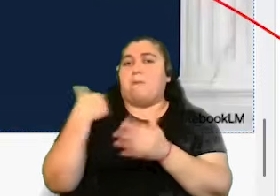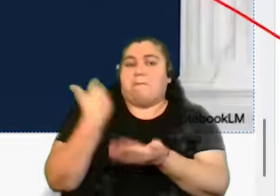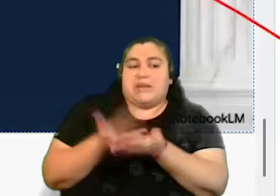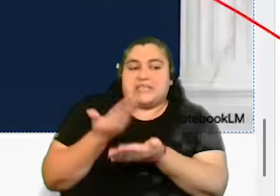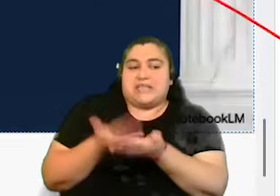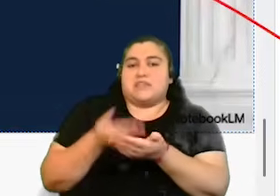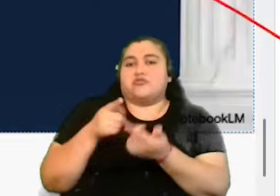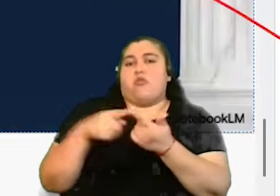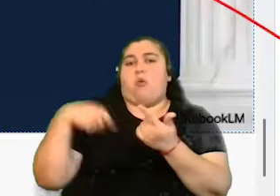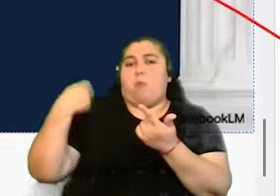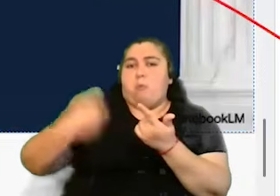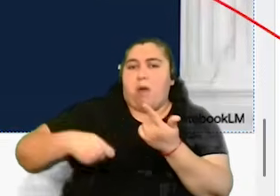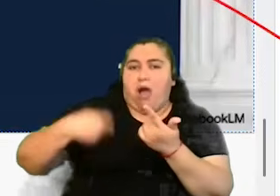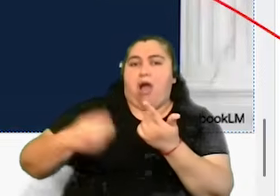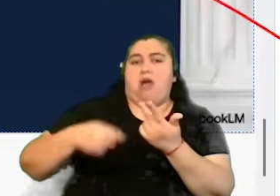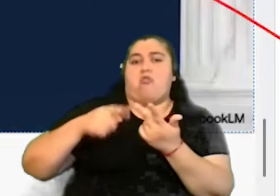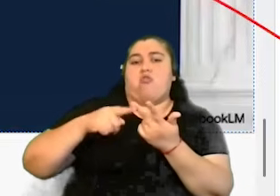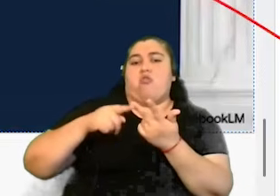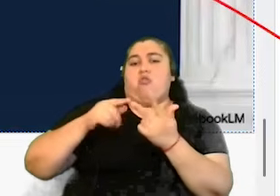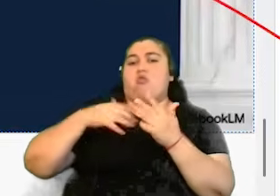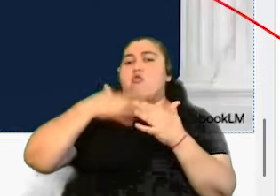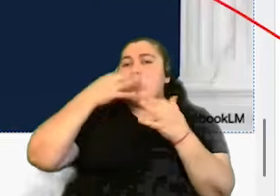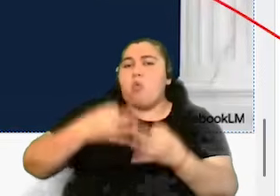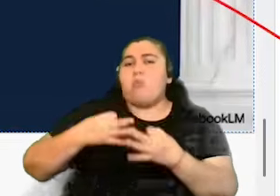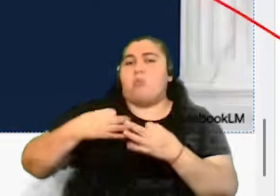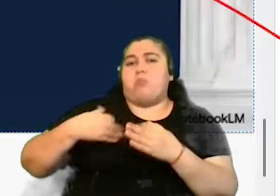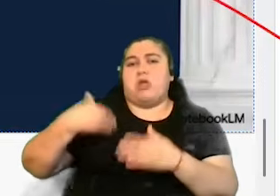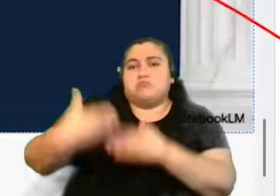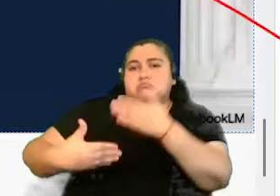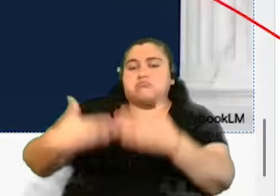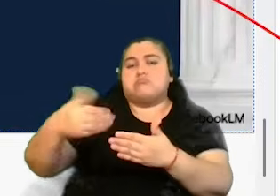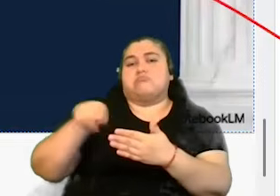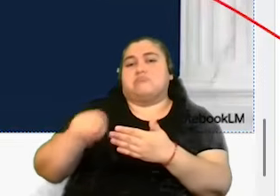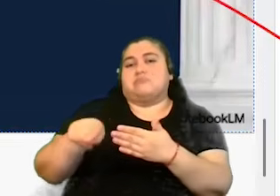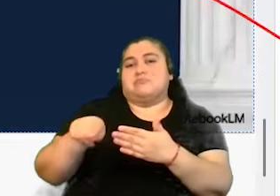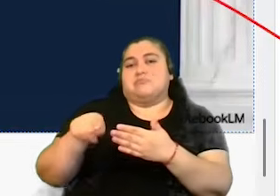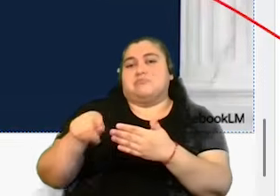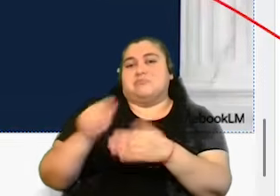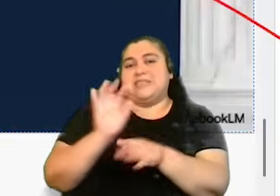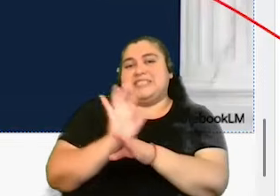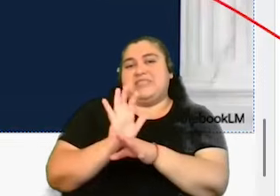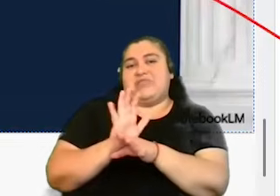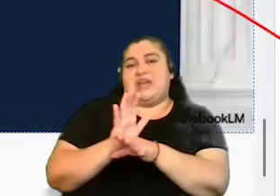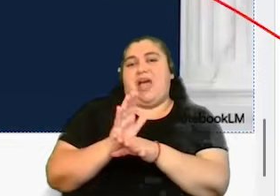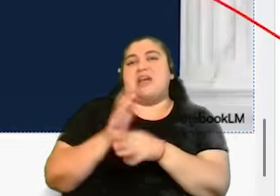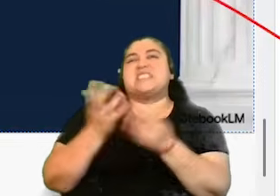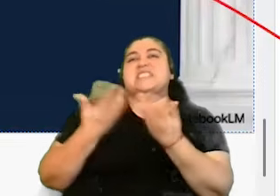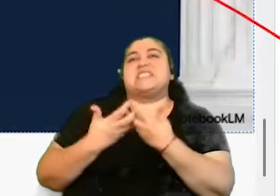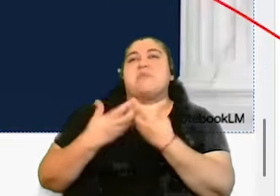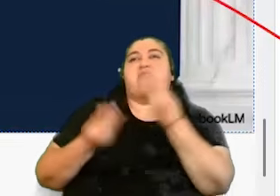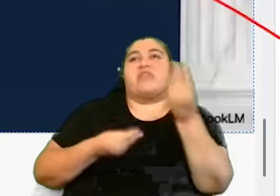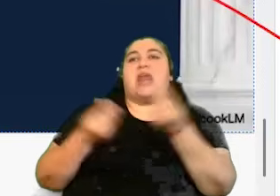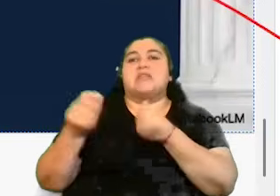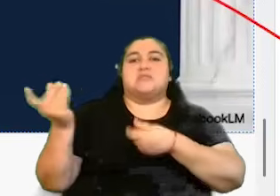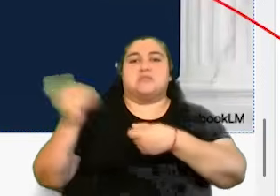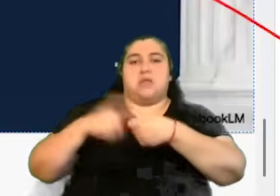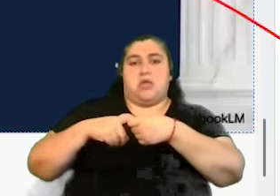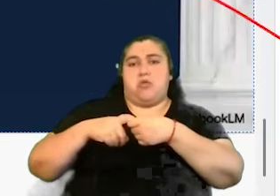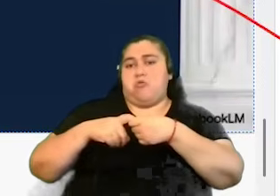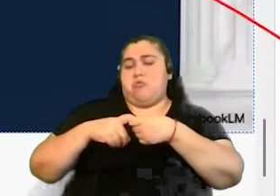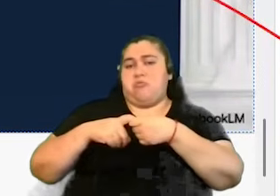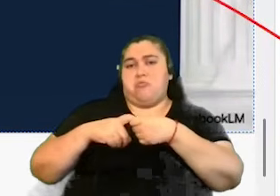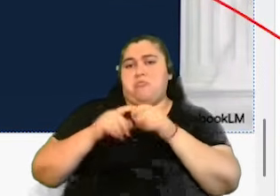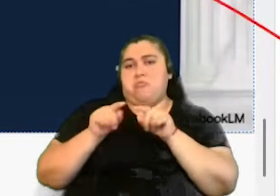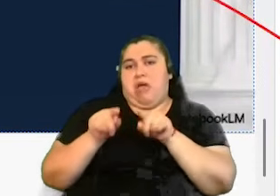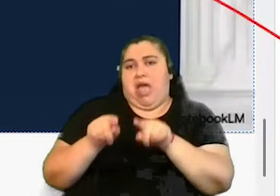pago, haces esto que es la incorporación al sistema financiero, no se puede aplicar en principio